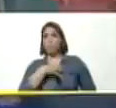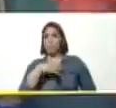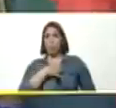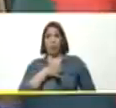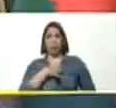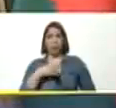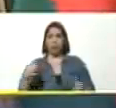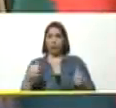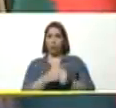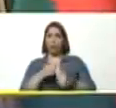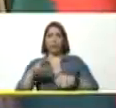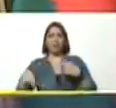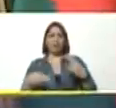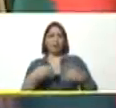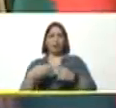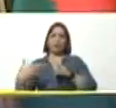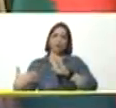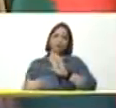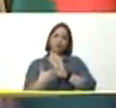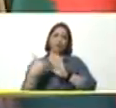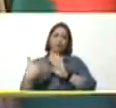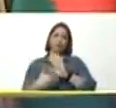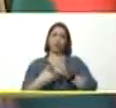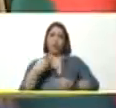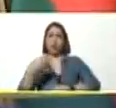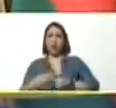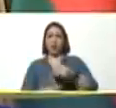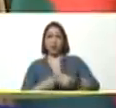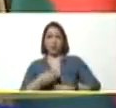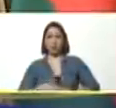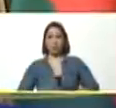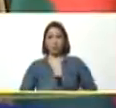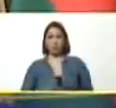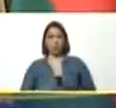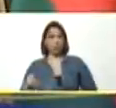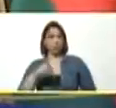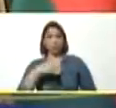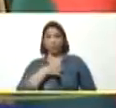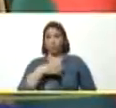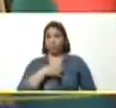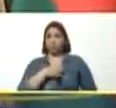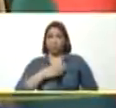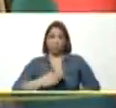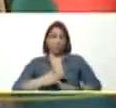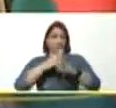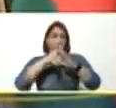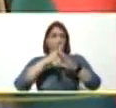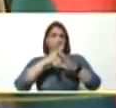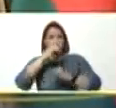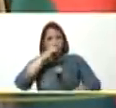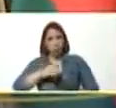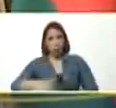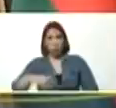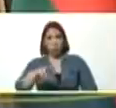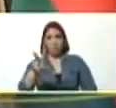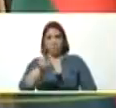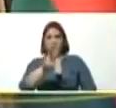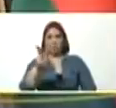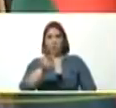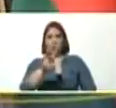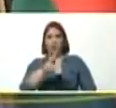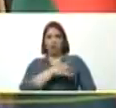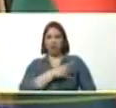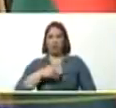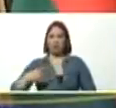con ningún tipo de ataque que nos hagan, no podrán detener al pueblo de Venezuela en su deseo